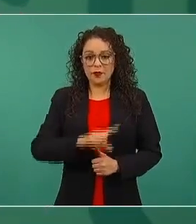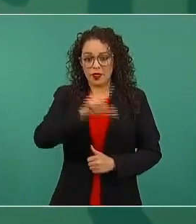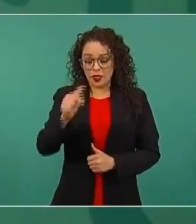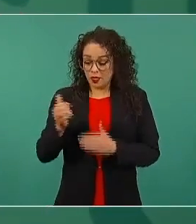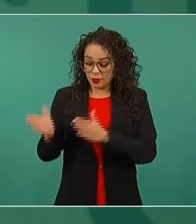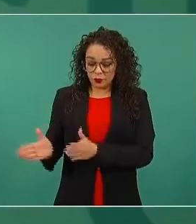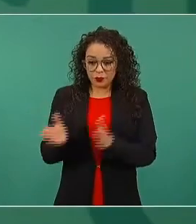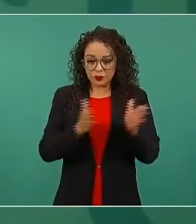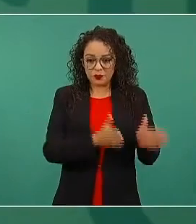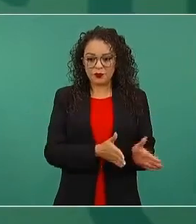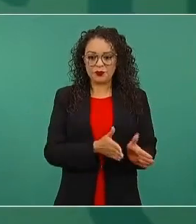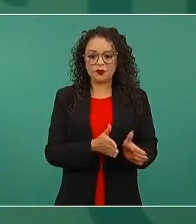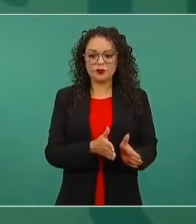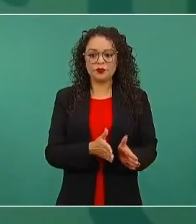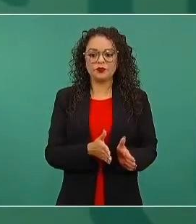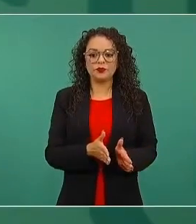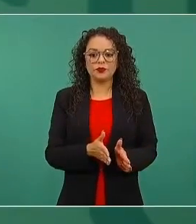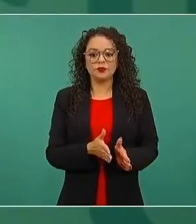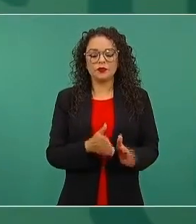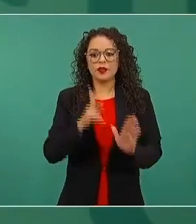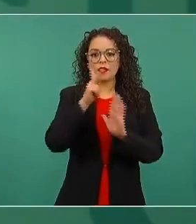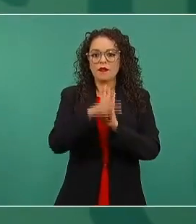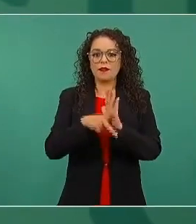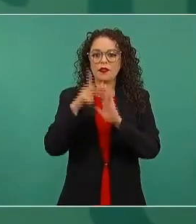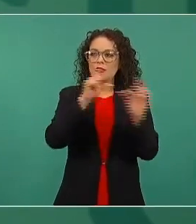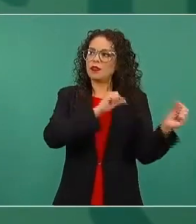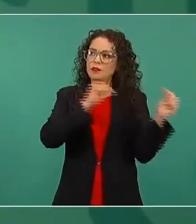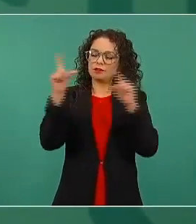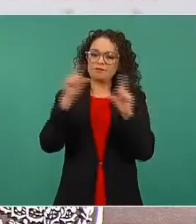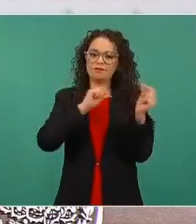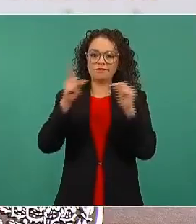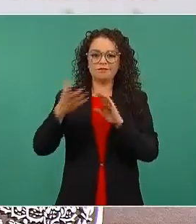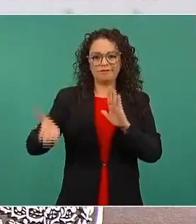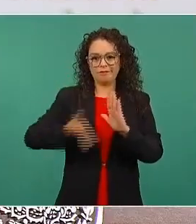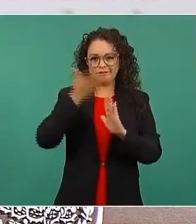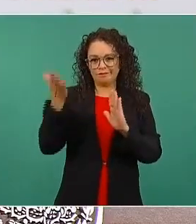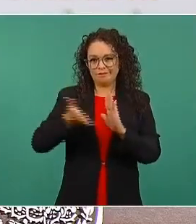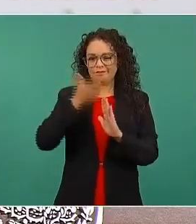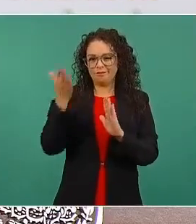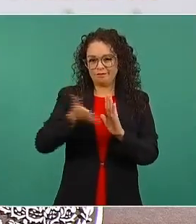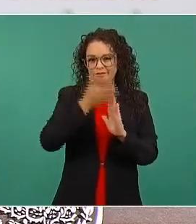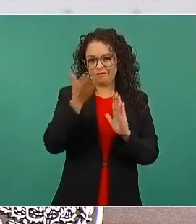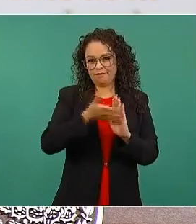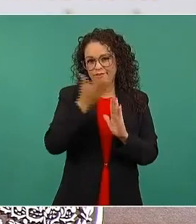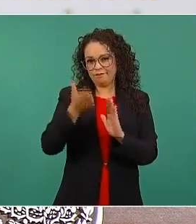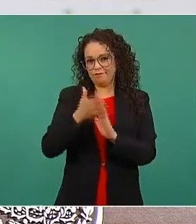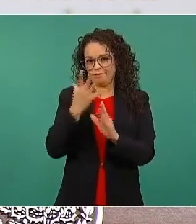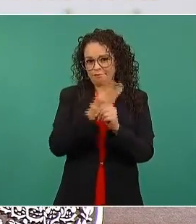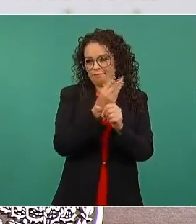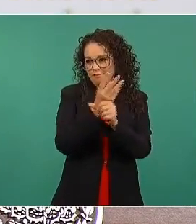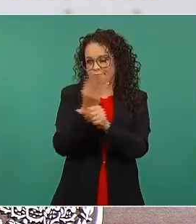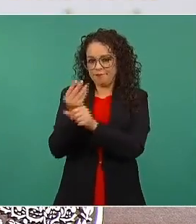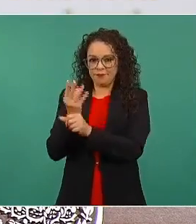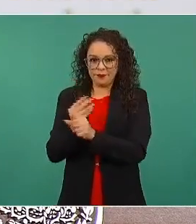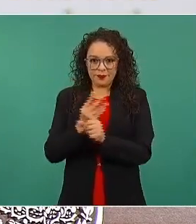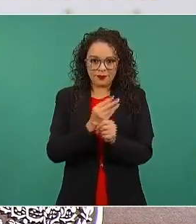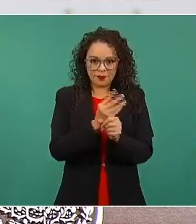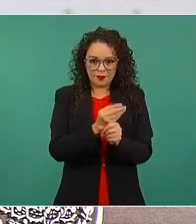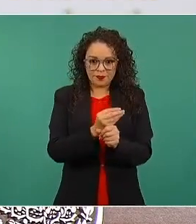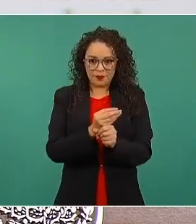Posteriormente se van a pasar los videos de las obras que estamos realizando